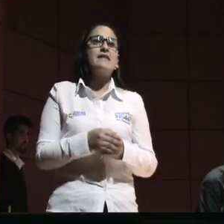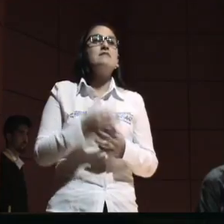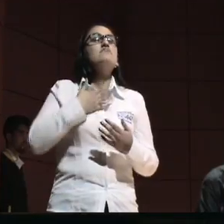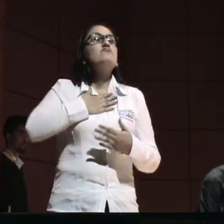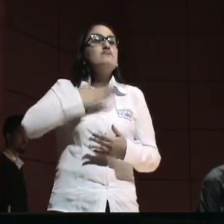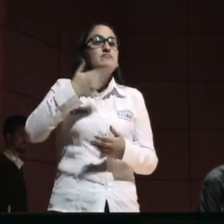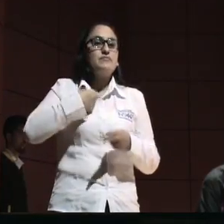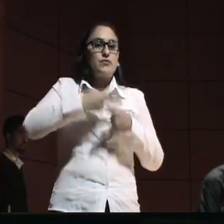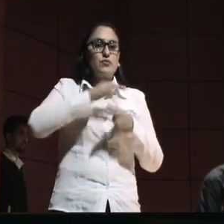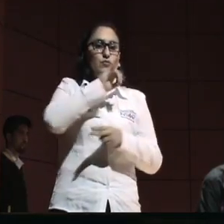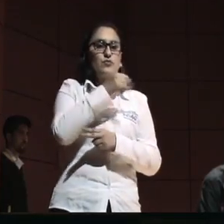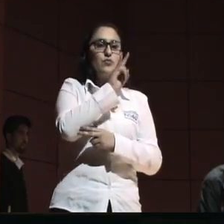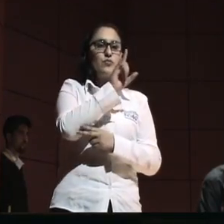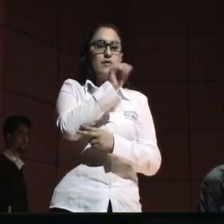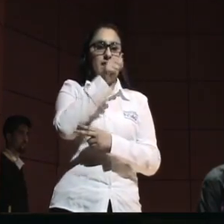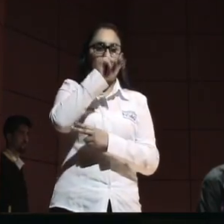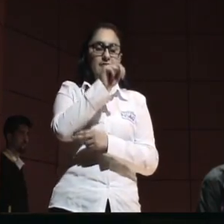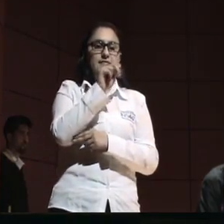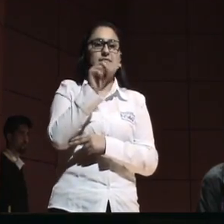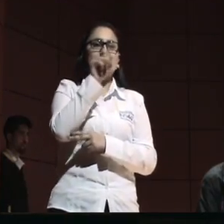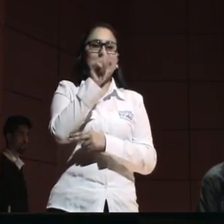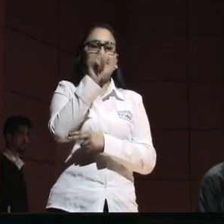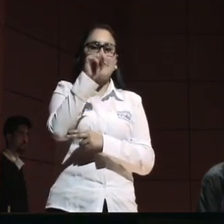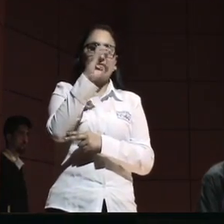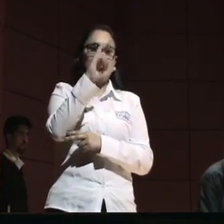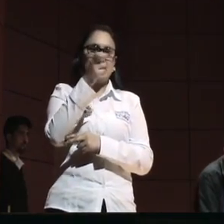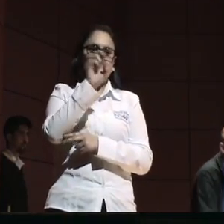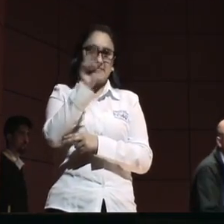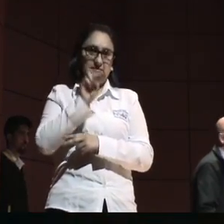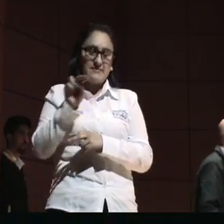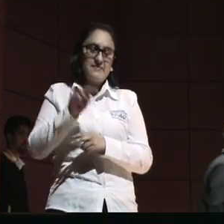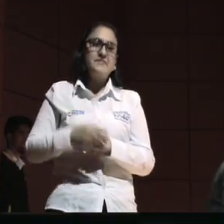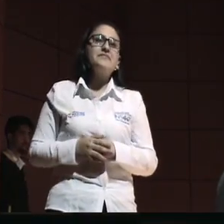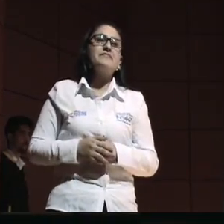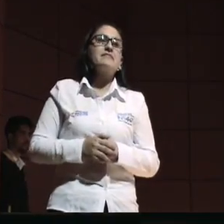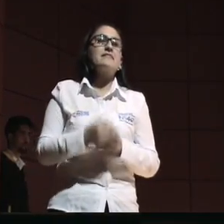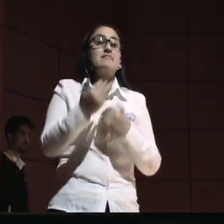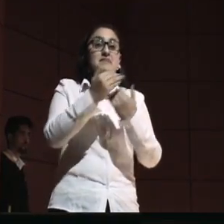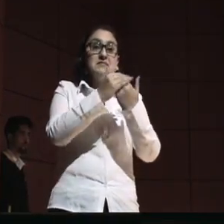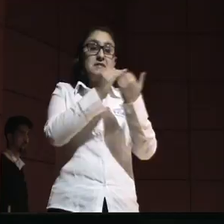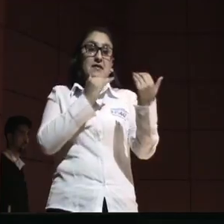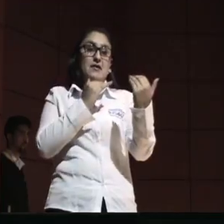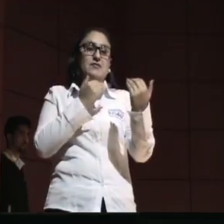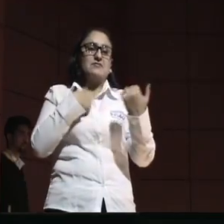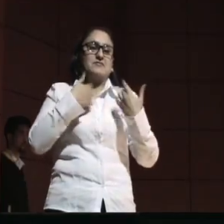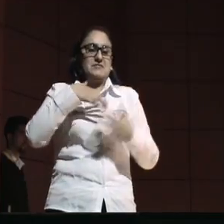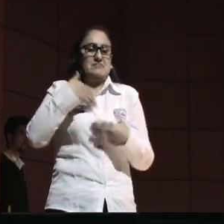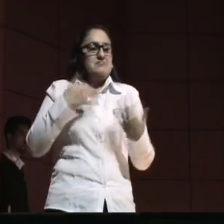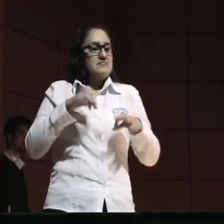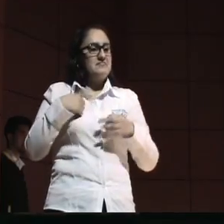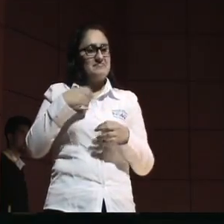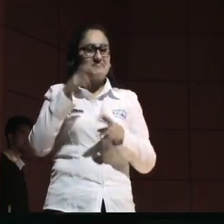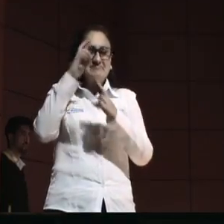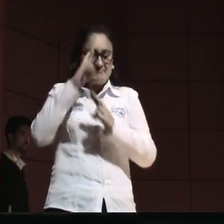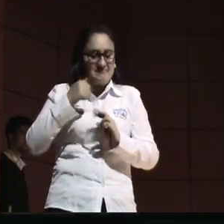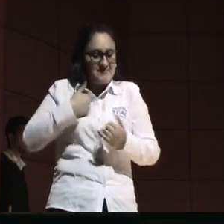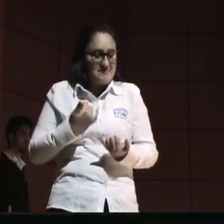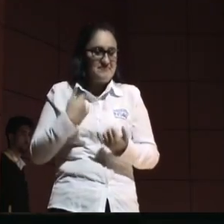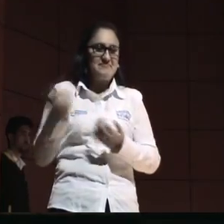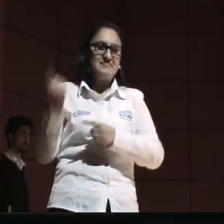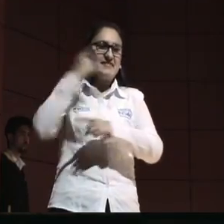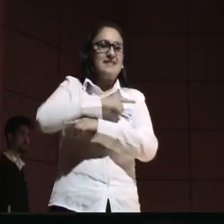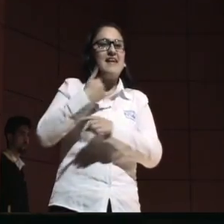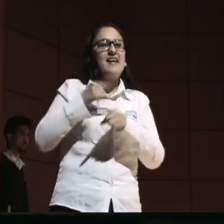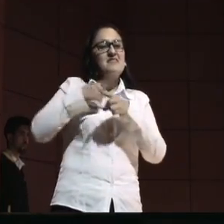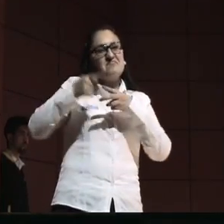Mucho gusto, mi nombre es Julián Felipe Sánchez Díaz. Me invitaron, tuve el honor de ser invitado ya hace